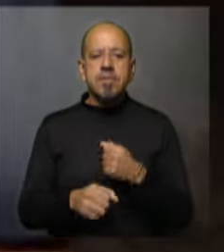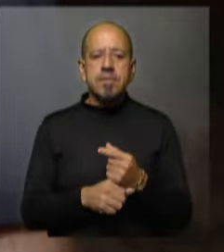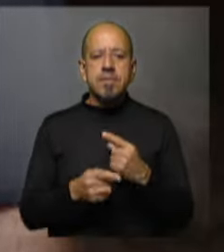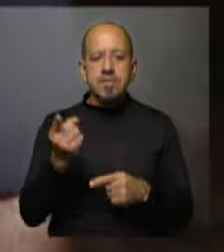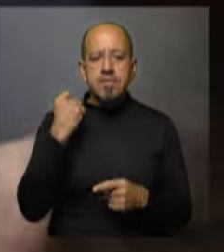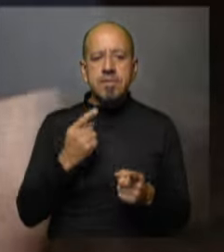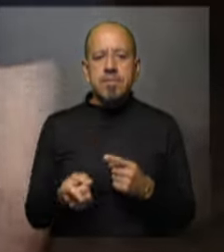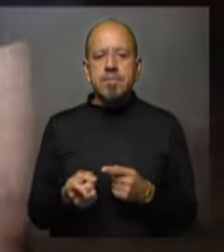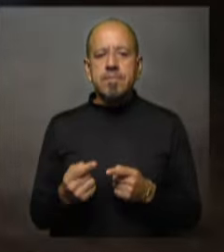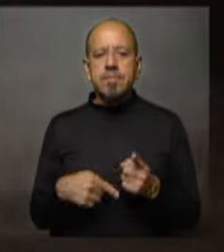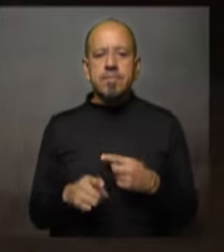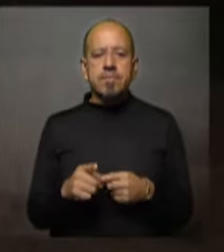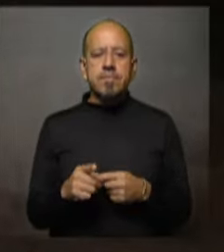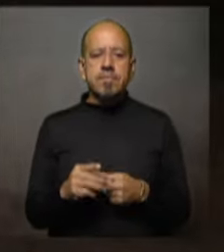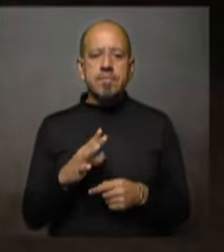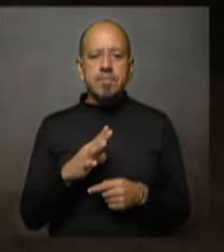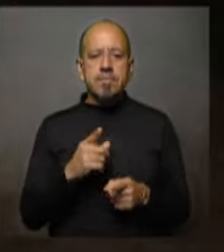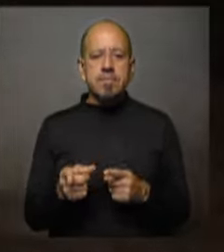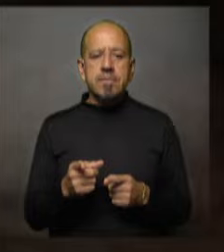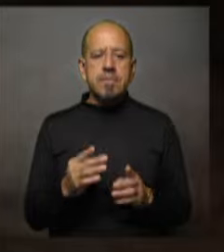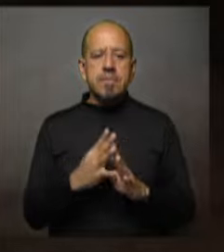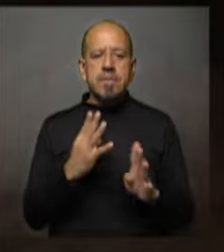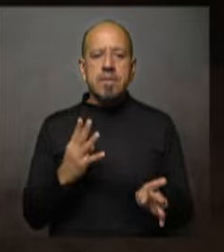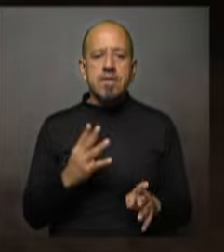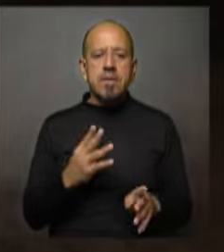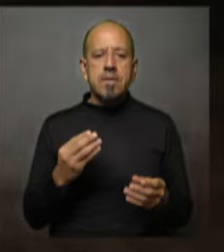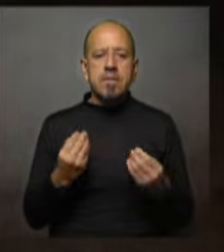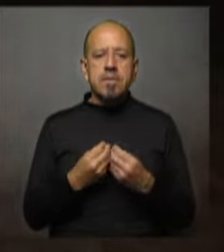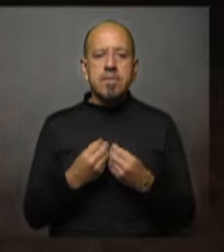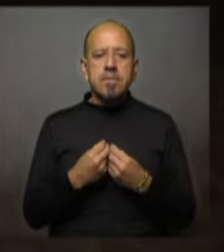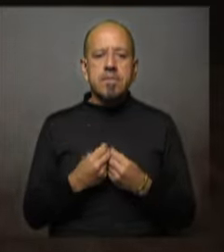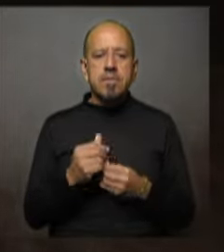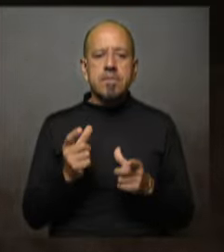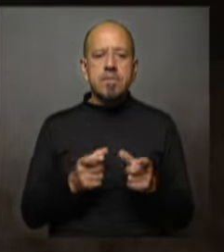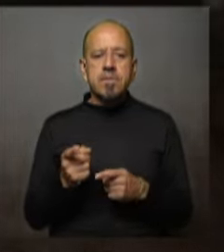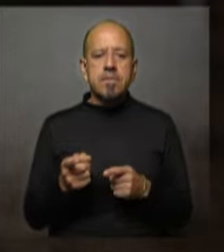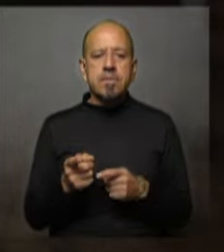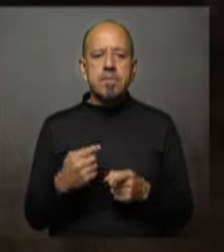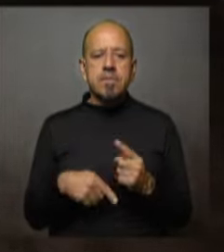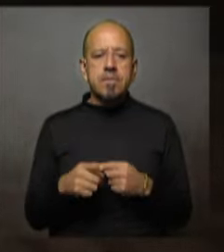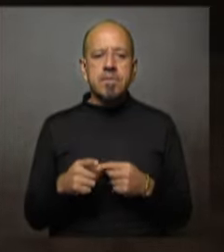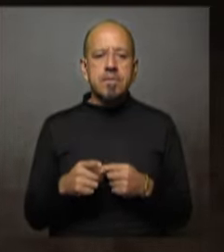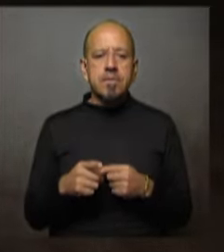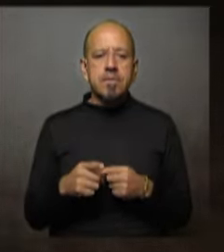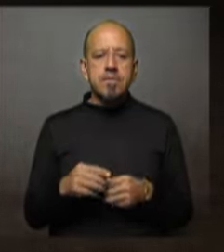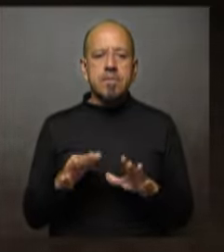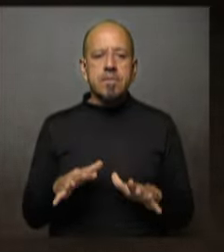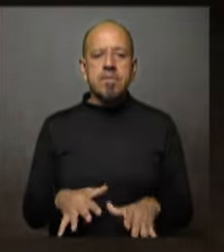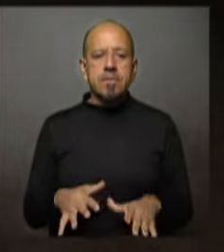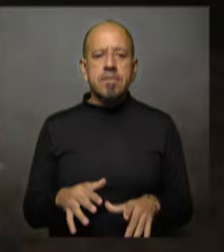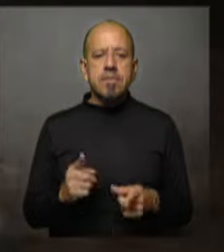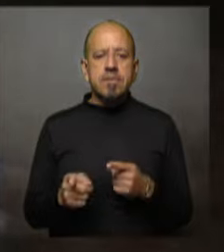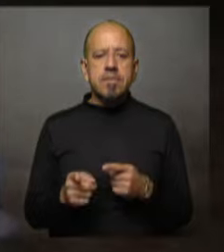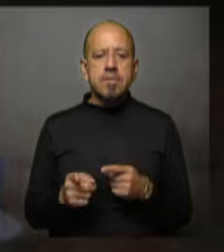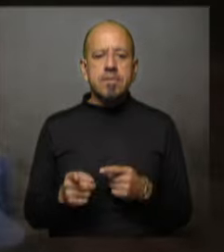a Valdes y yo ya tenía la fila porque me vienen muchos ómnibus de afuera. Entonces, yo tengo que quedarme igual, aunque caigan